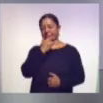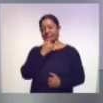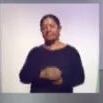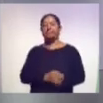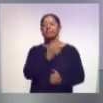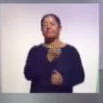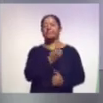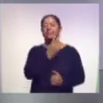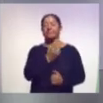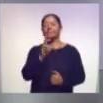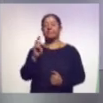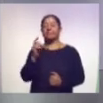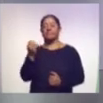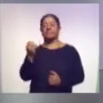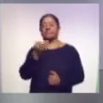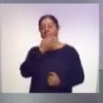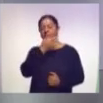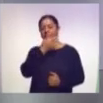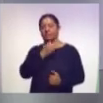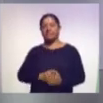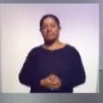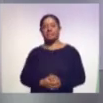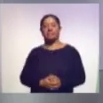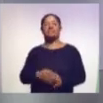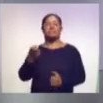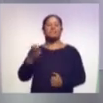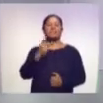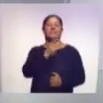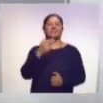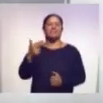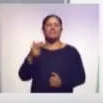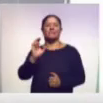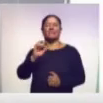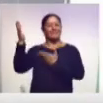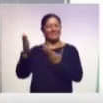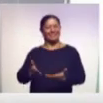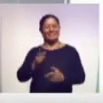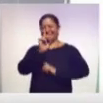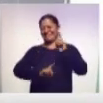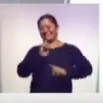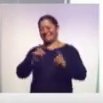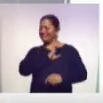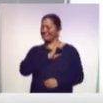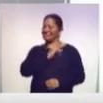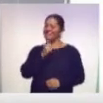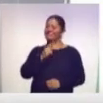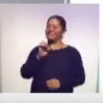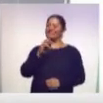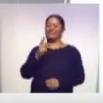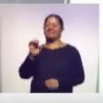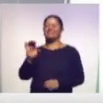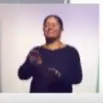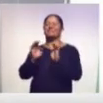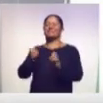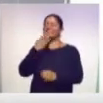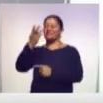Dos de la tarde con 39 minutos es el efecto que hace Pepe Hernández cuando llega a dar los deportes. Mi querido Pepe, ¿cómo estás? Bienvenido. ¿Qué